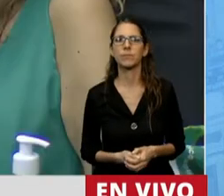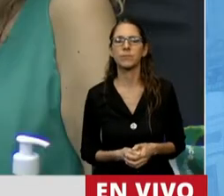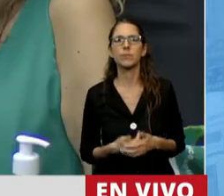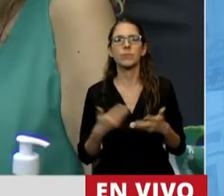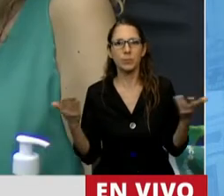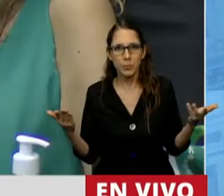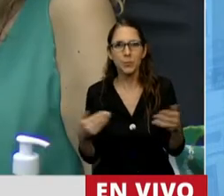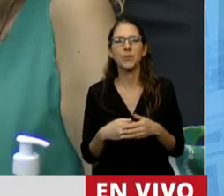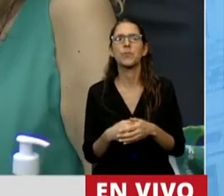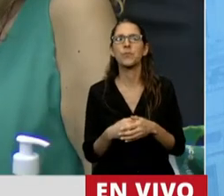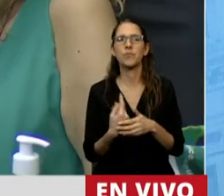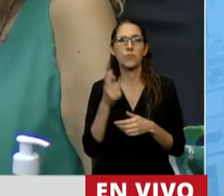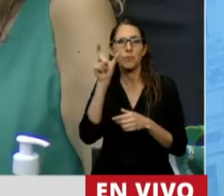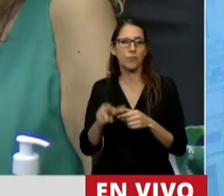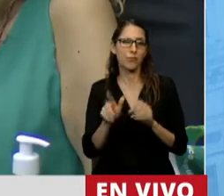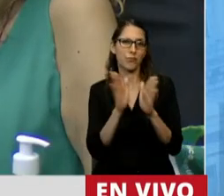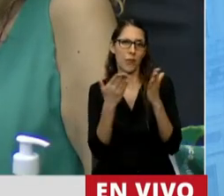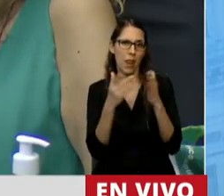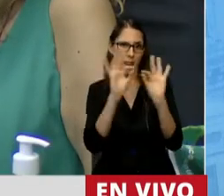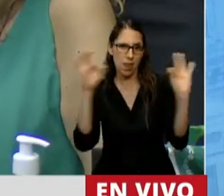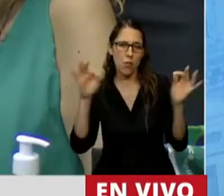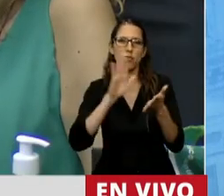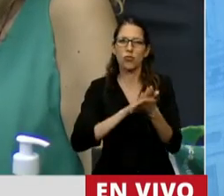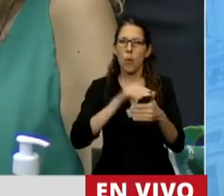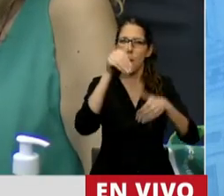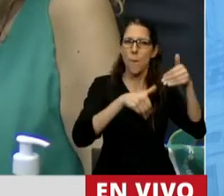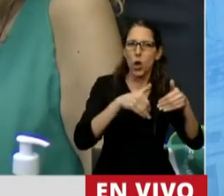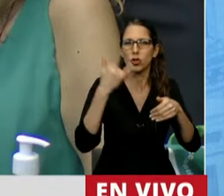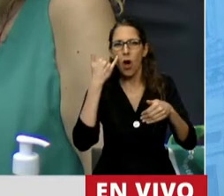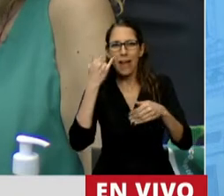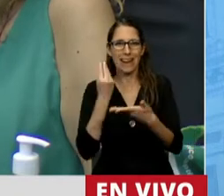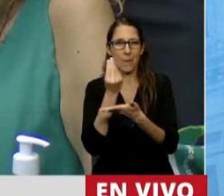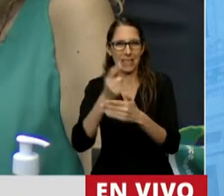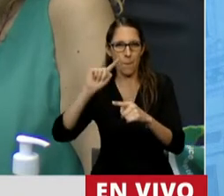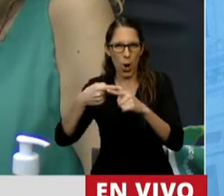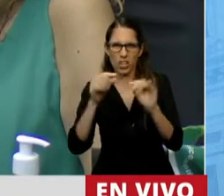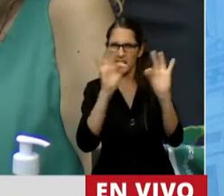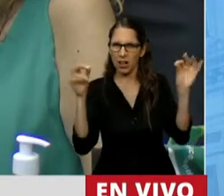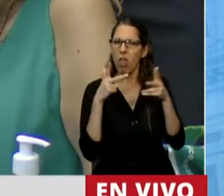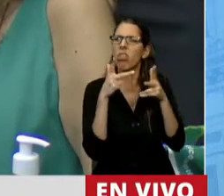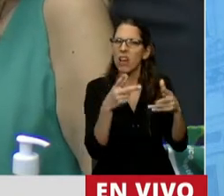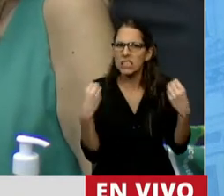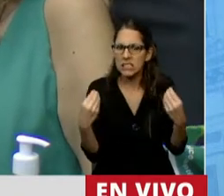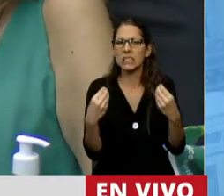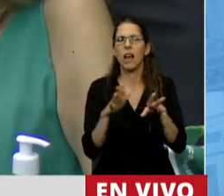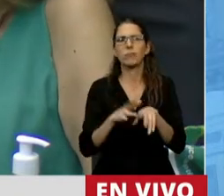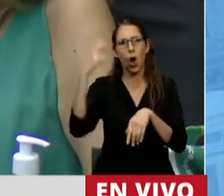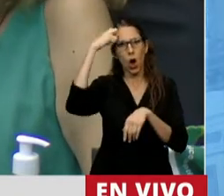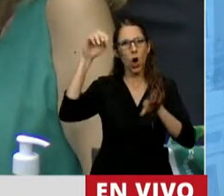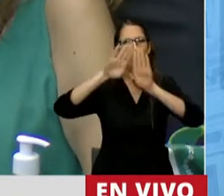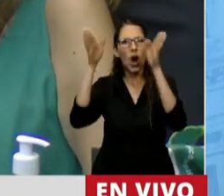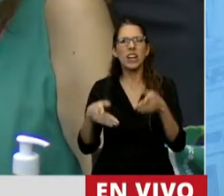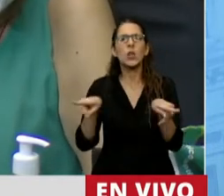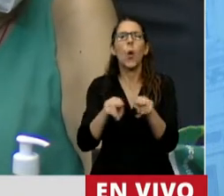Fay decía en Sufragio y Representación Política: el Congreso es la asamblea deliberante de la nación